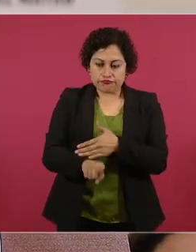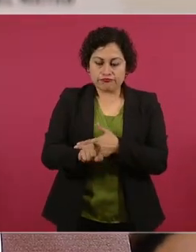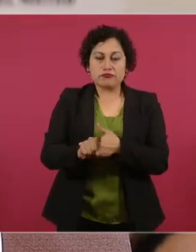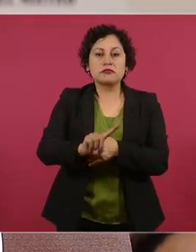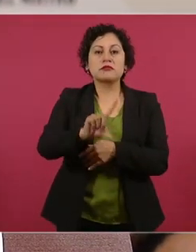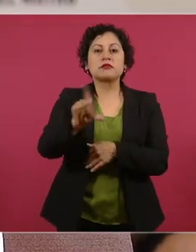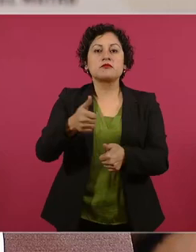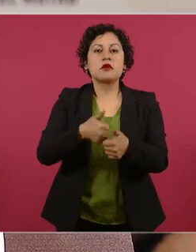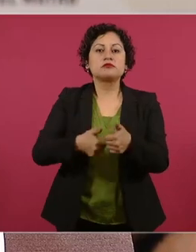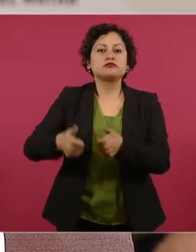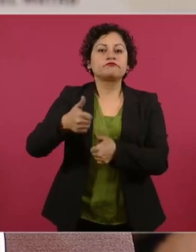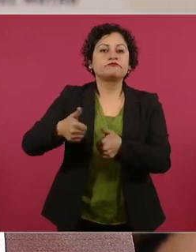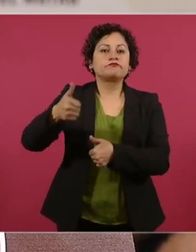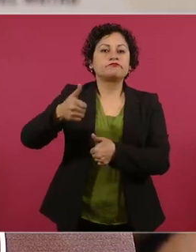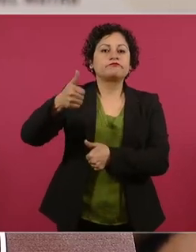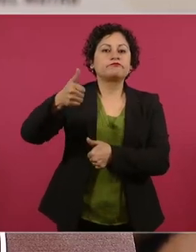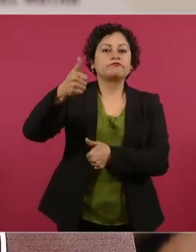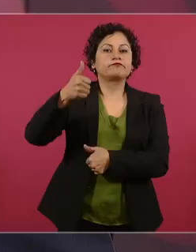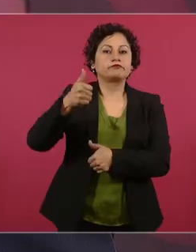como supervisor